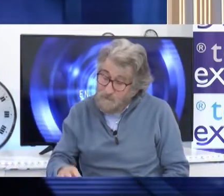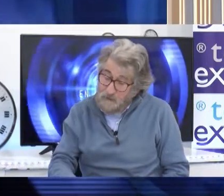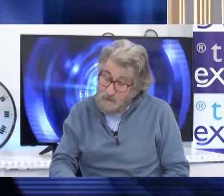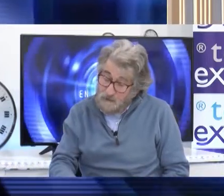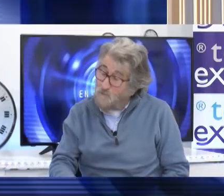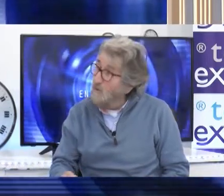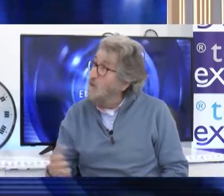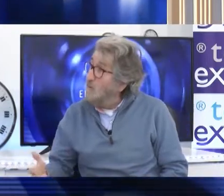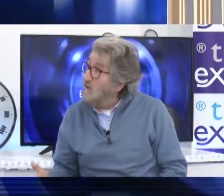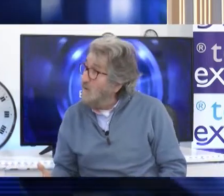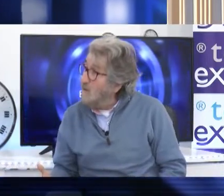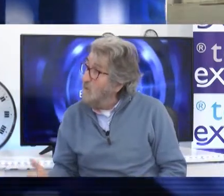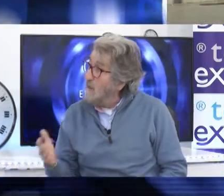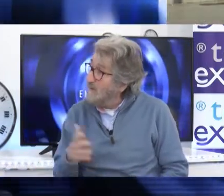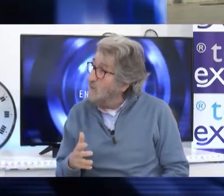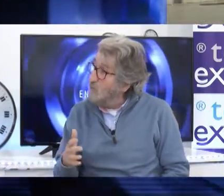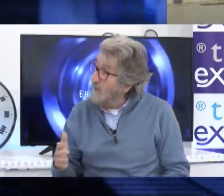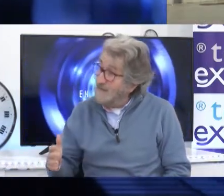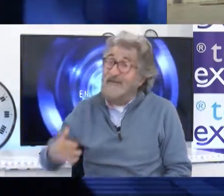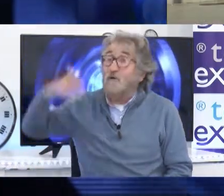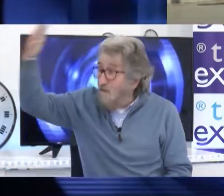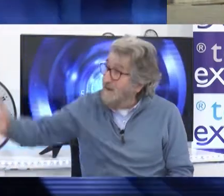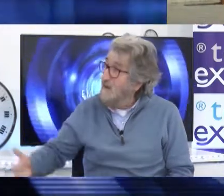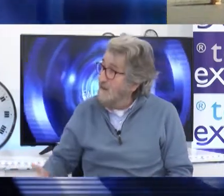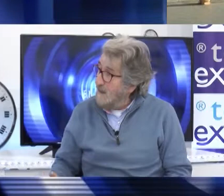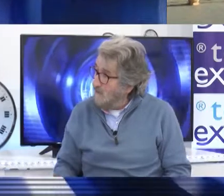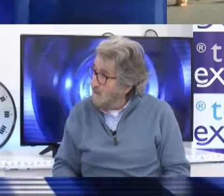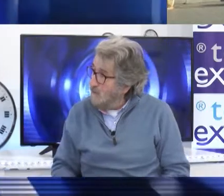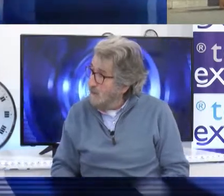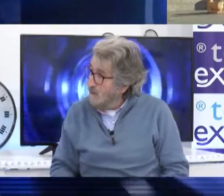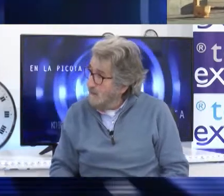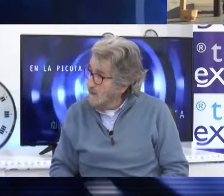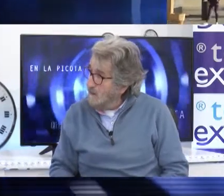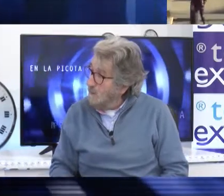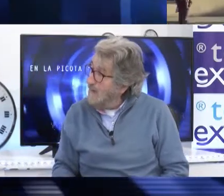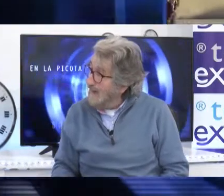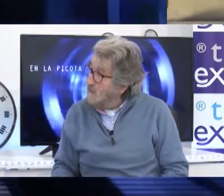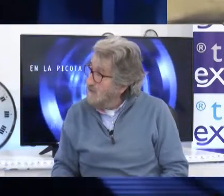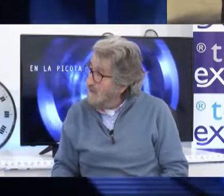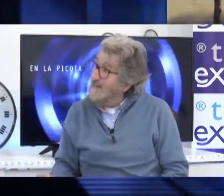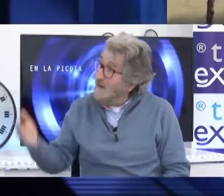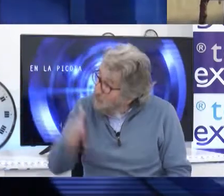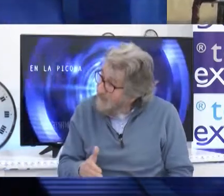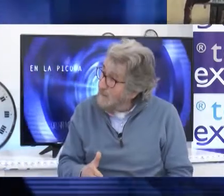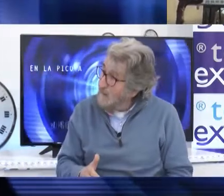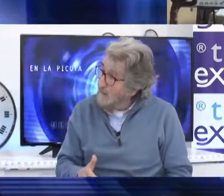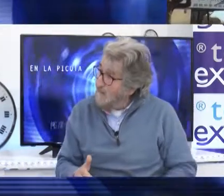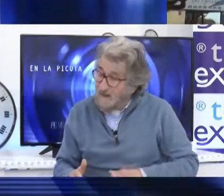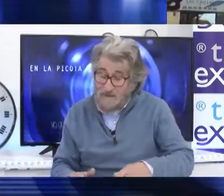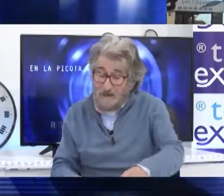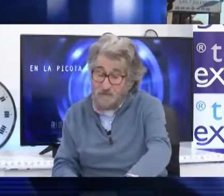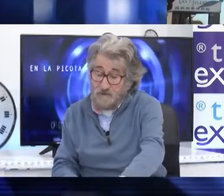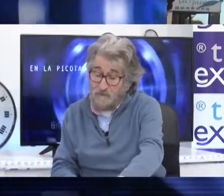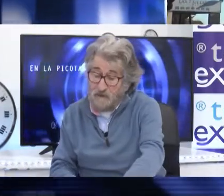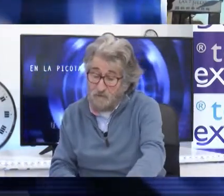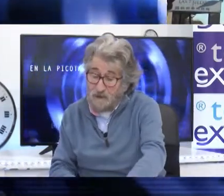nueva situación geopolítica como capital autonómica ya lo fue hace 2000 años y ya fue capital